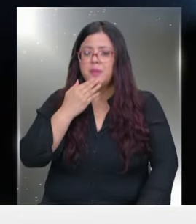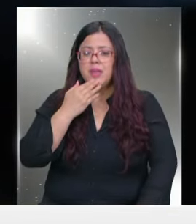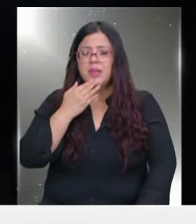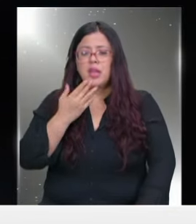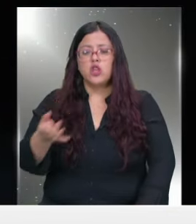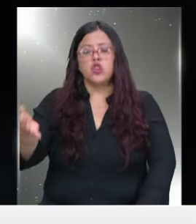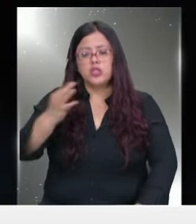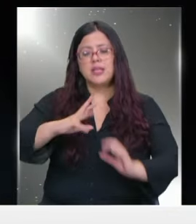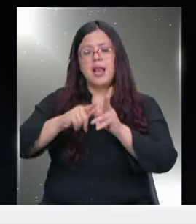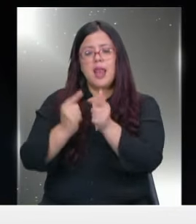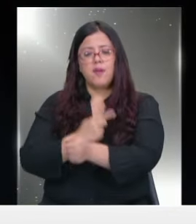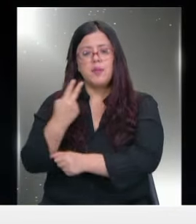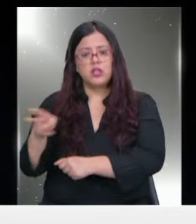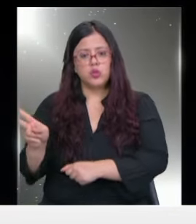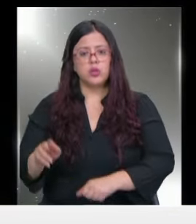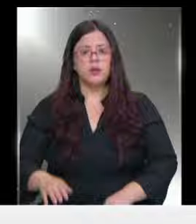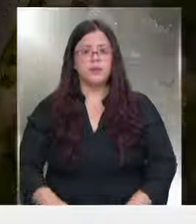confirma su familia.